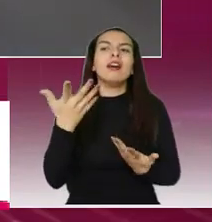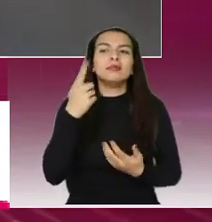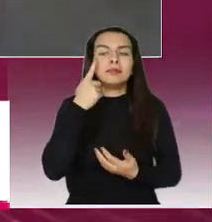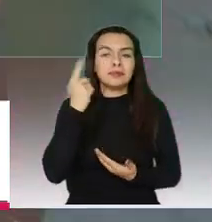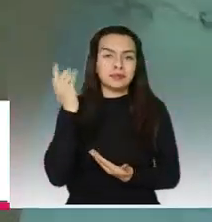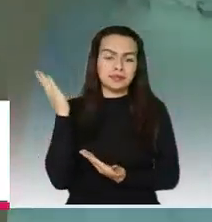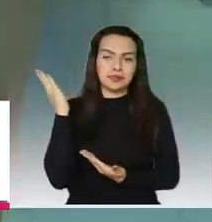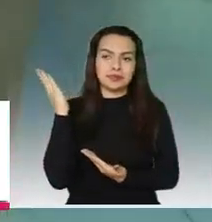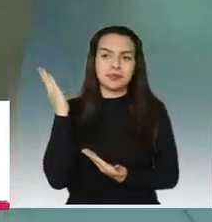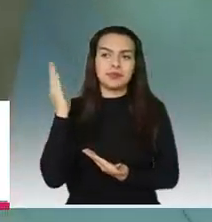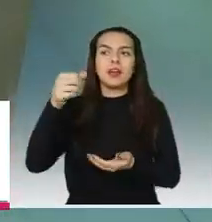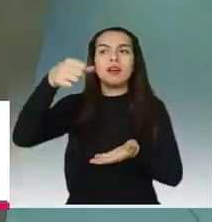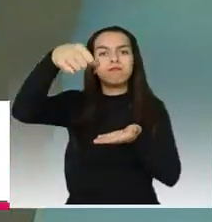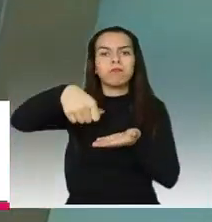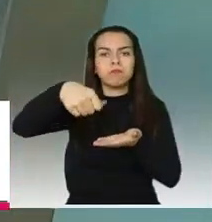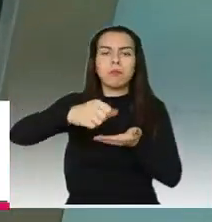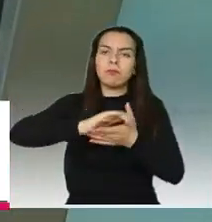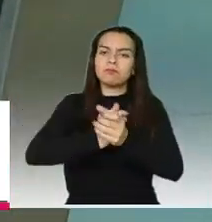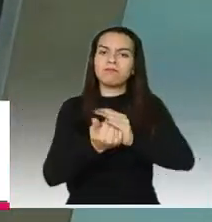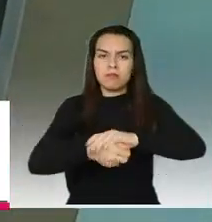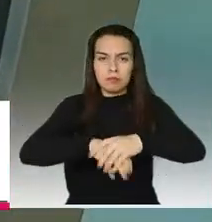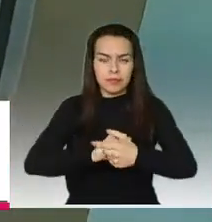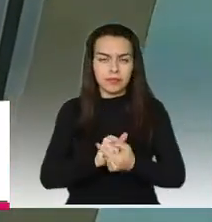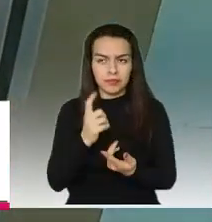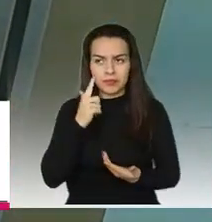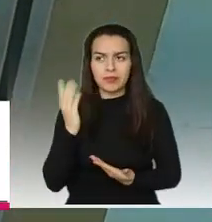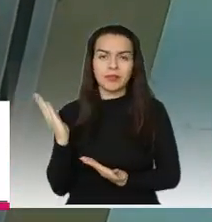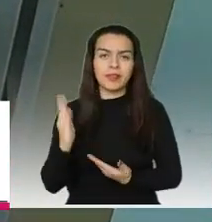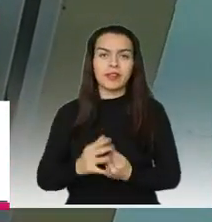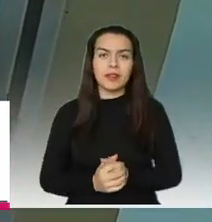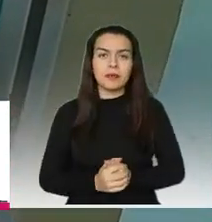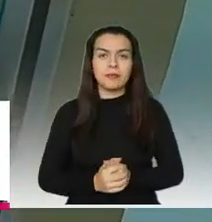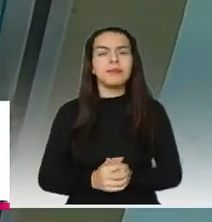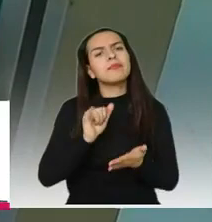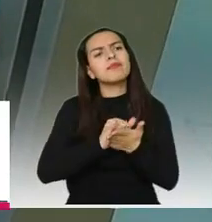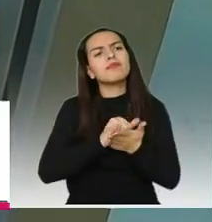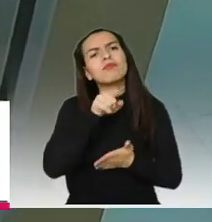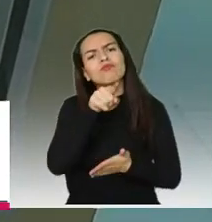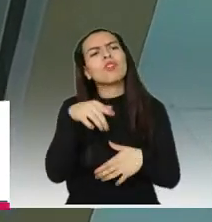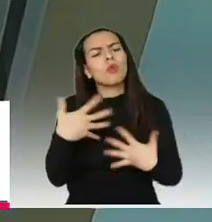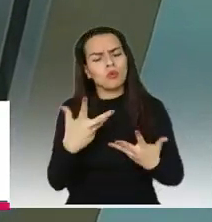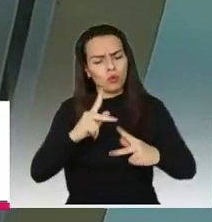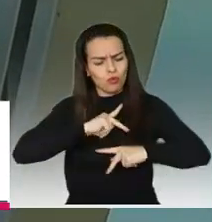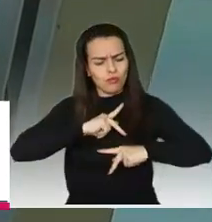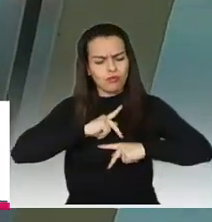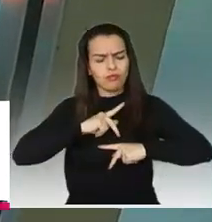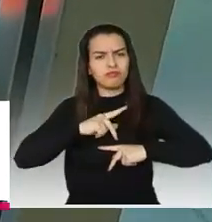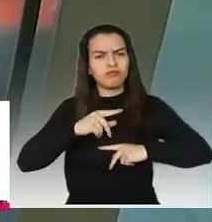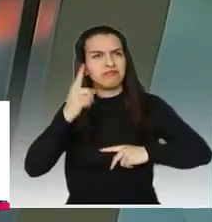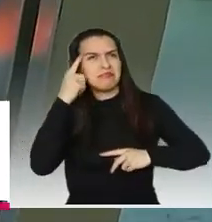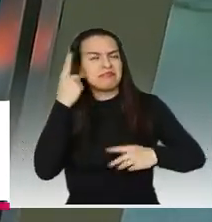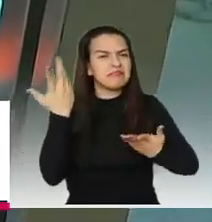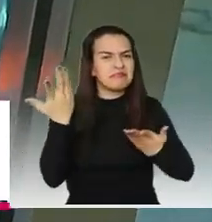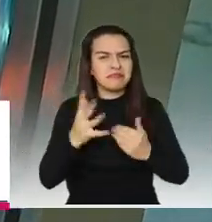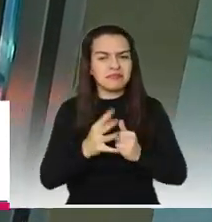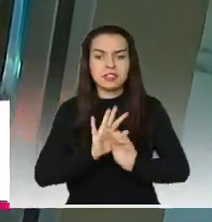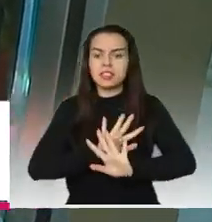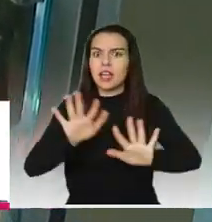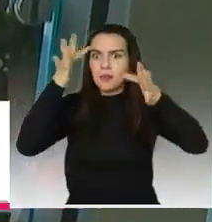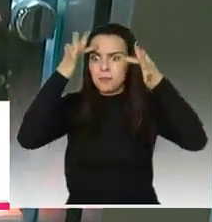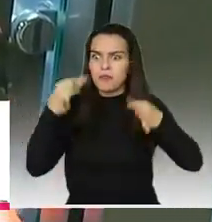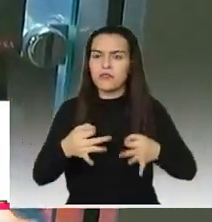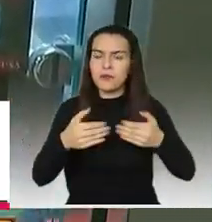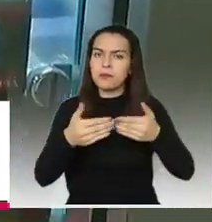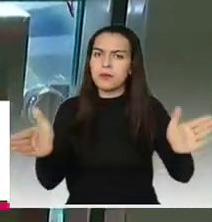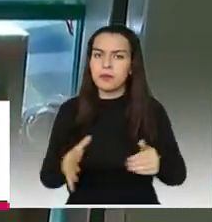del antibacterial. Bueno, ¿qué expectativa tiene usted como comerciante de que por fin pueda abrir su negocio? Pues es algo bastante motivador para todos, ¿verdad? Ya